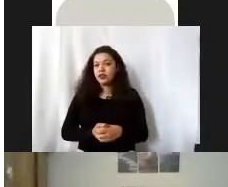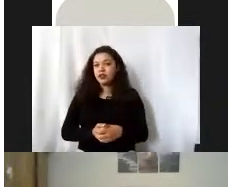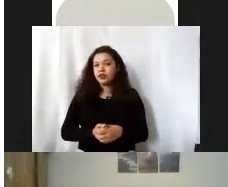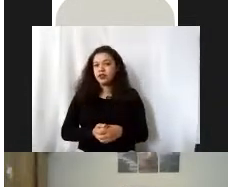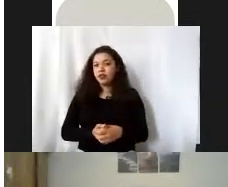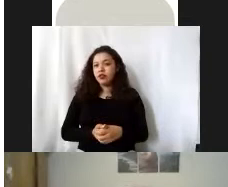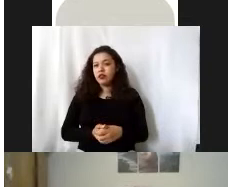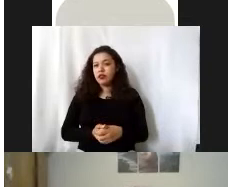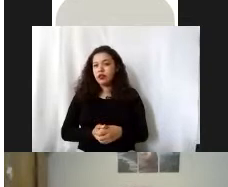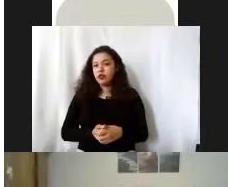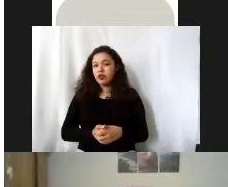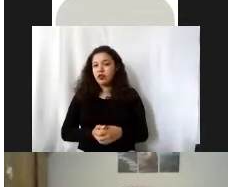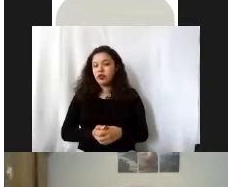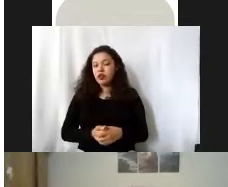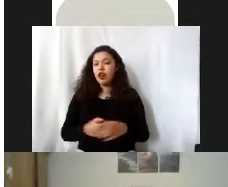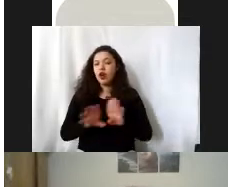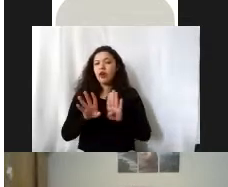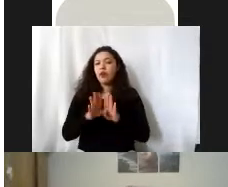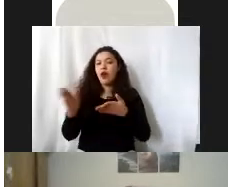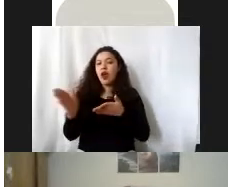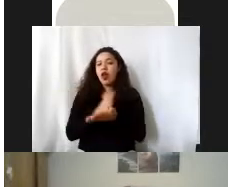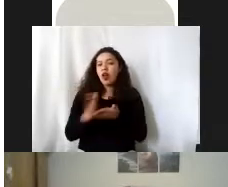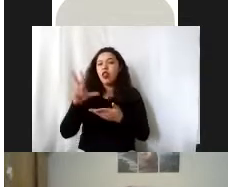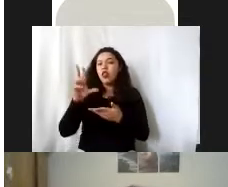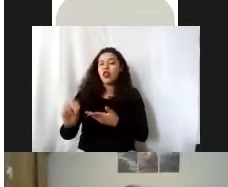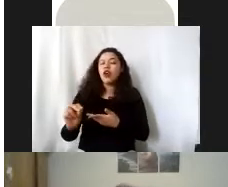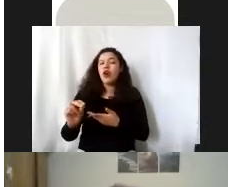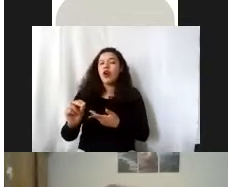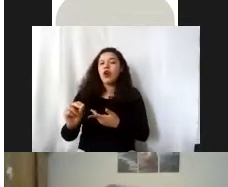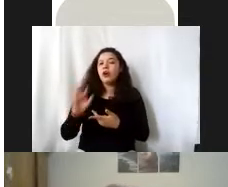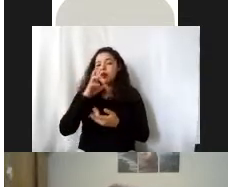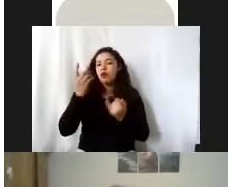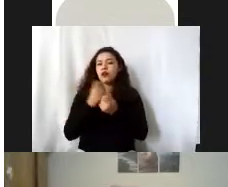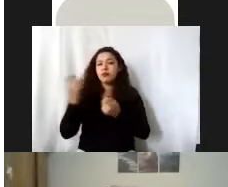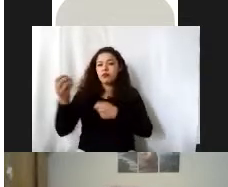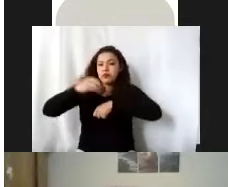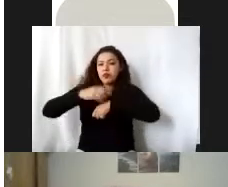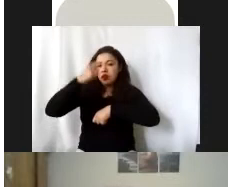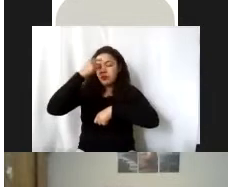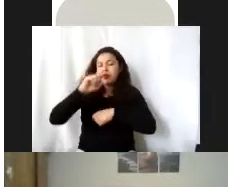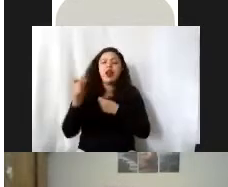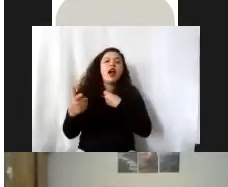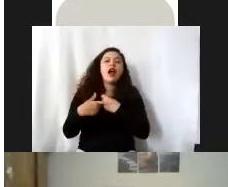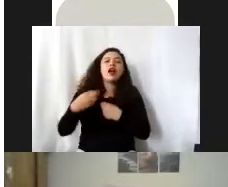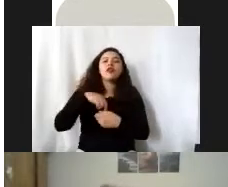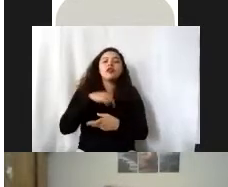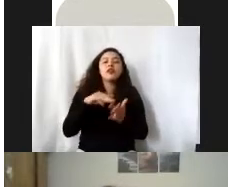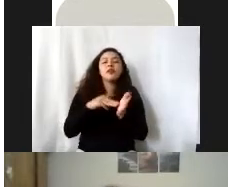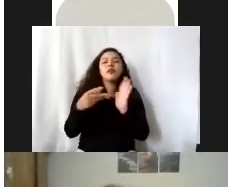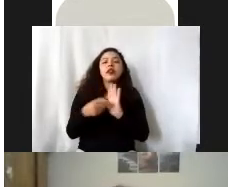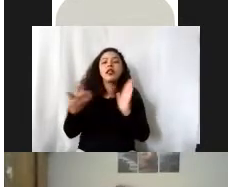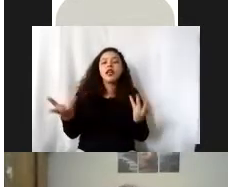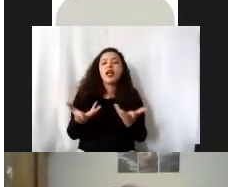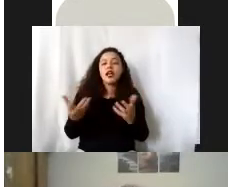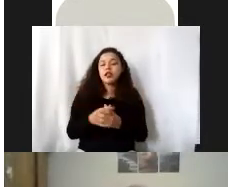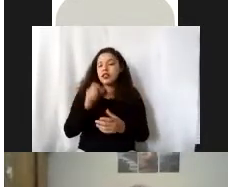vi prudente dejarlo fuera, ¿no? Más bien vi conveniente agregarlo para que ya fuera como parte de nuestro instrumento y que